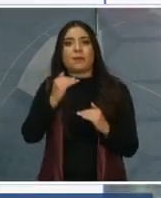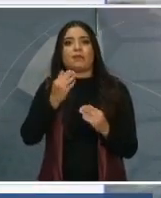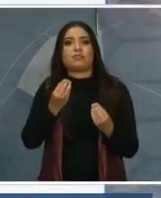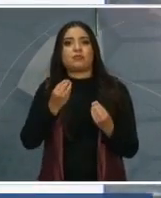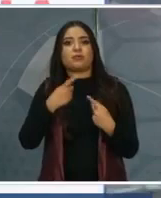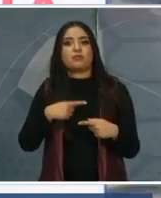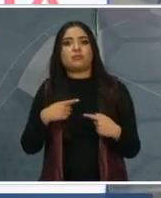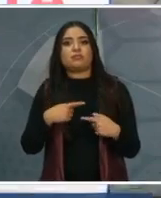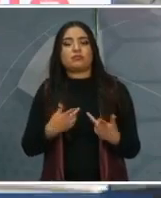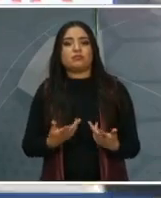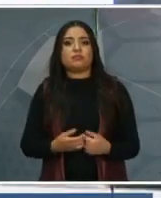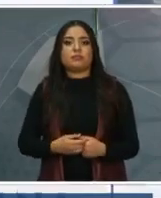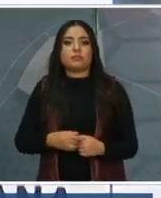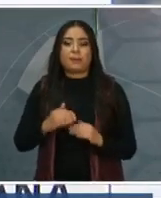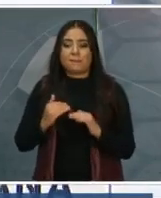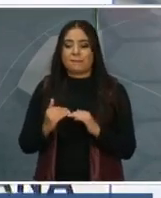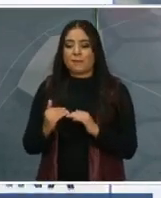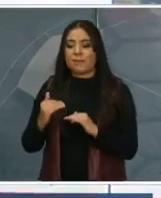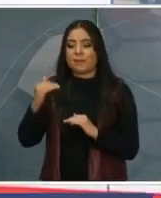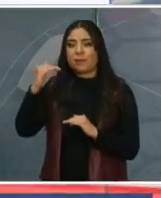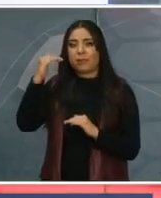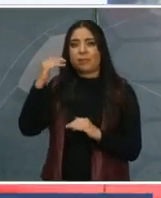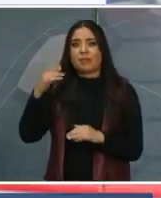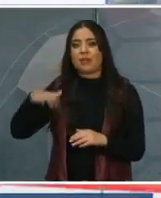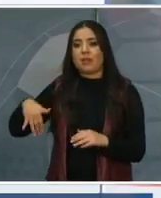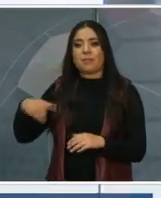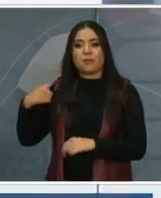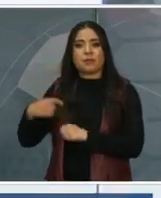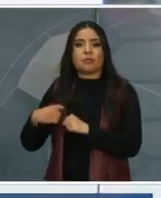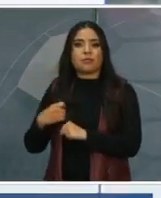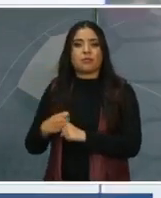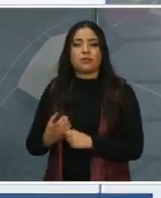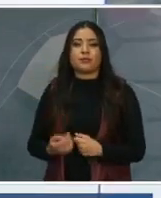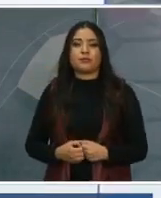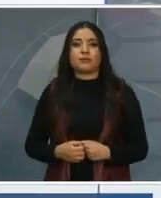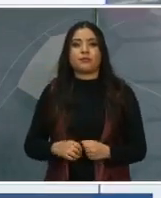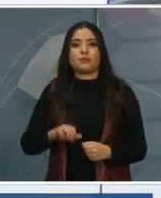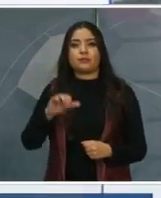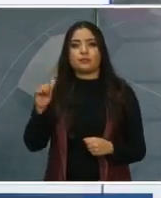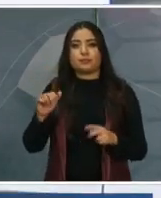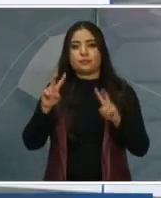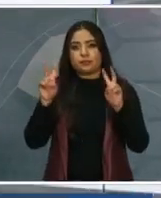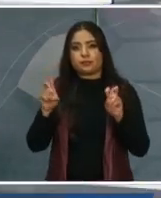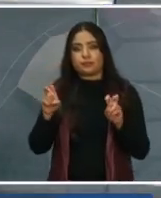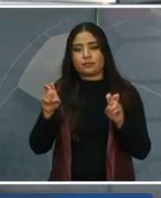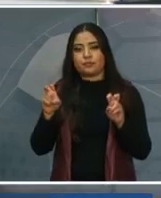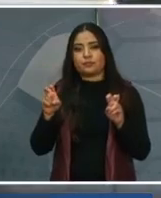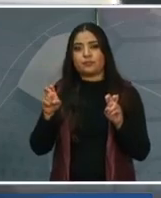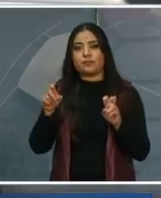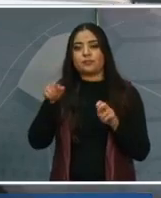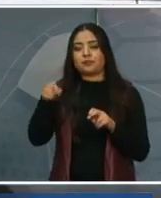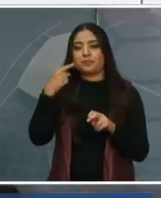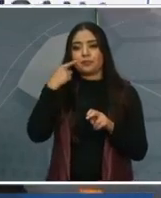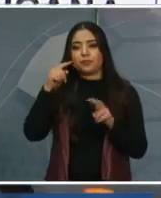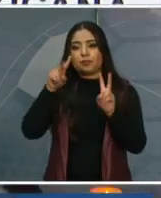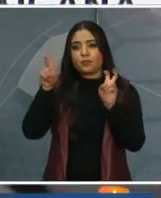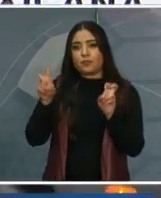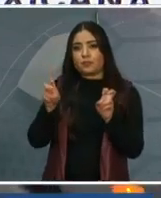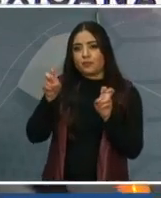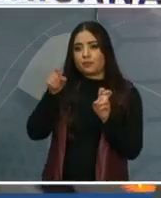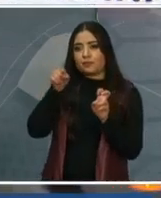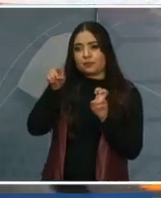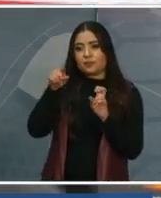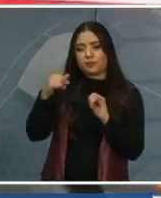en aumento. El otro tema que se debe destacar también, licenciado, es el tema de los centros